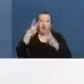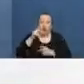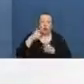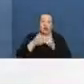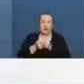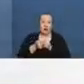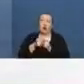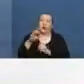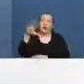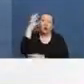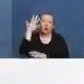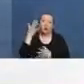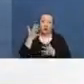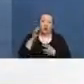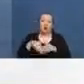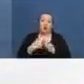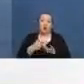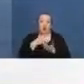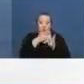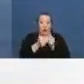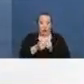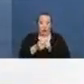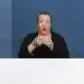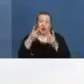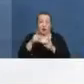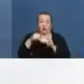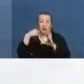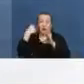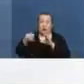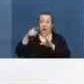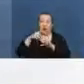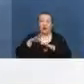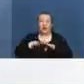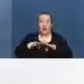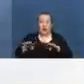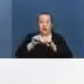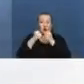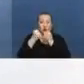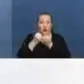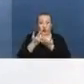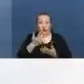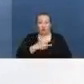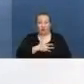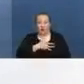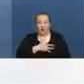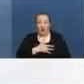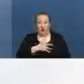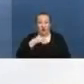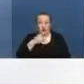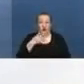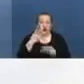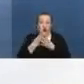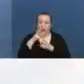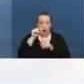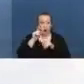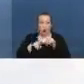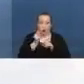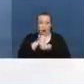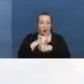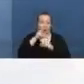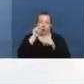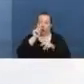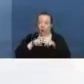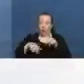buena hora que transmitieron la desesperación de esa gente cuando lo iban a matar dos horas en vivo por eso no se puede hacer pues una cárcel como podrían comunicarse